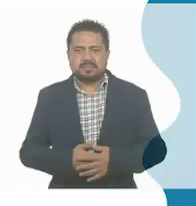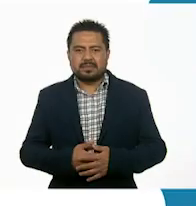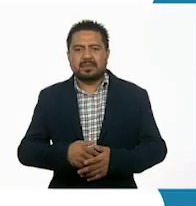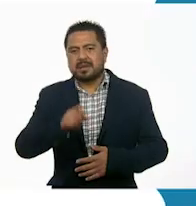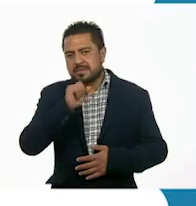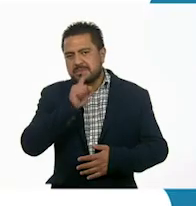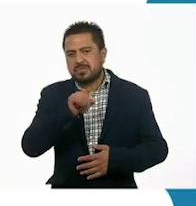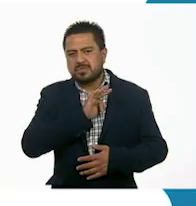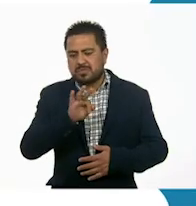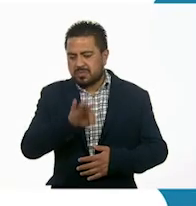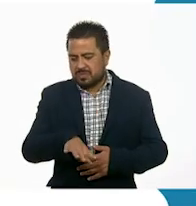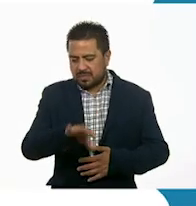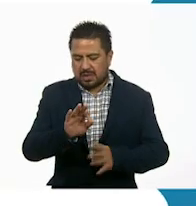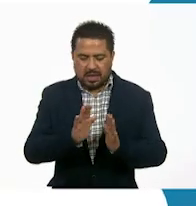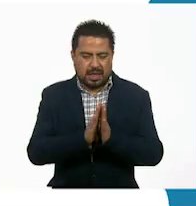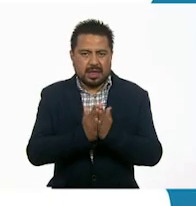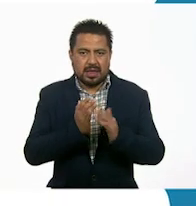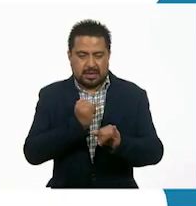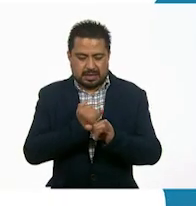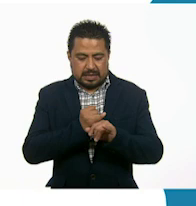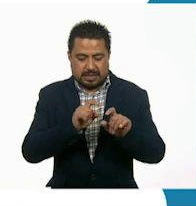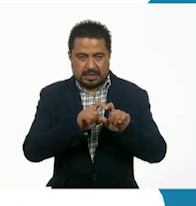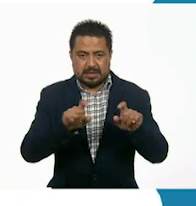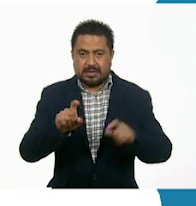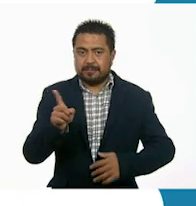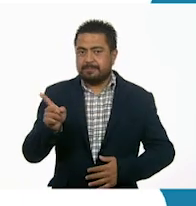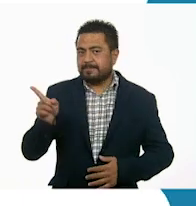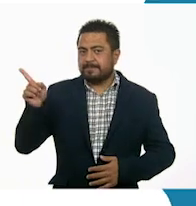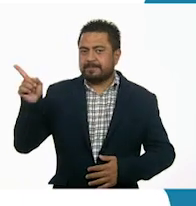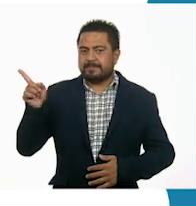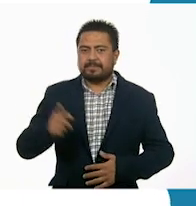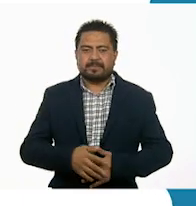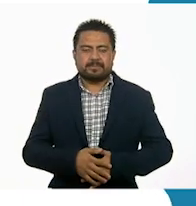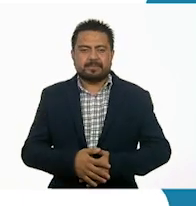También puedes encontrar los libros de texto en la página